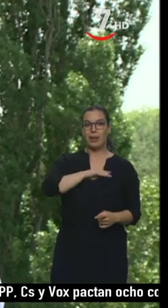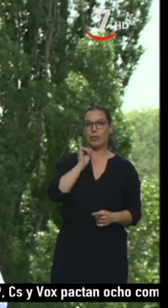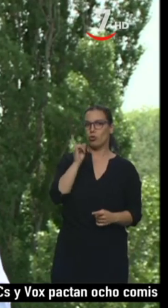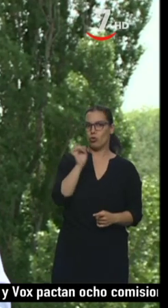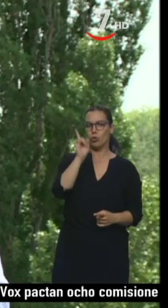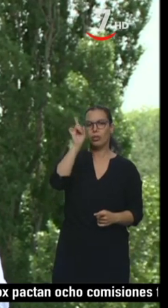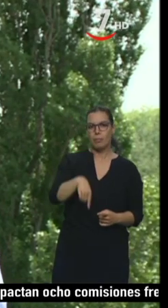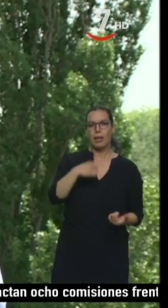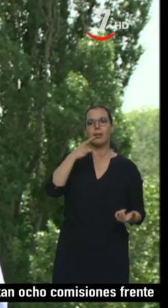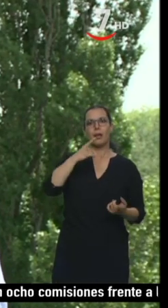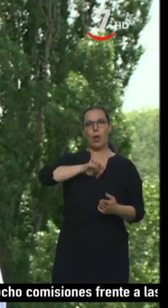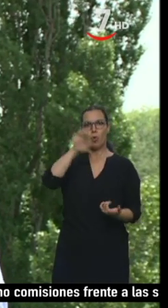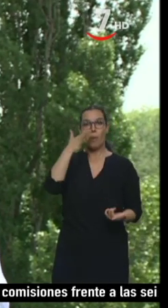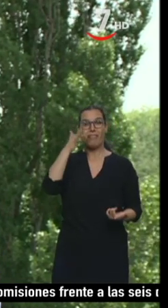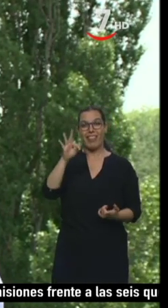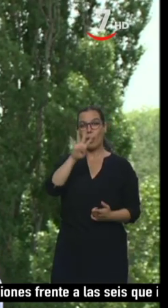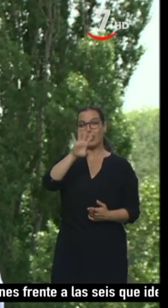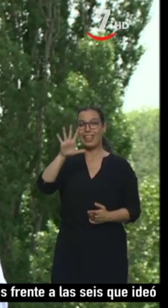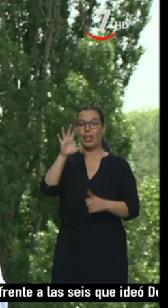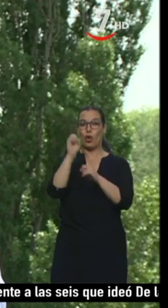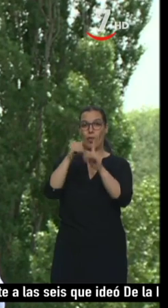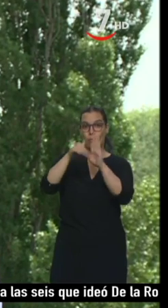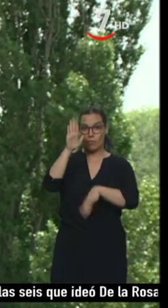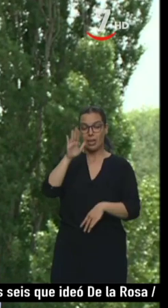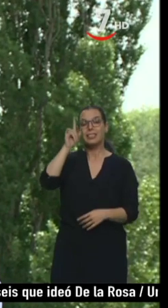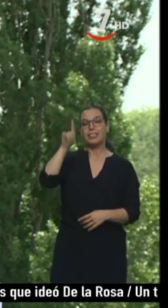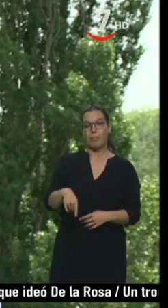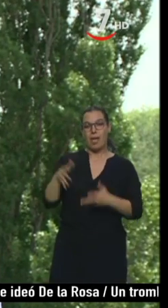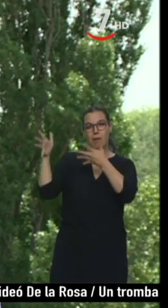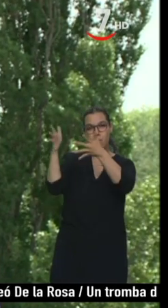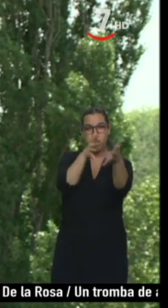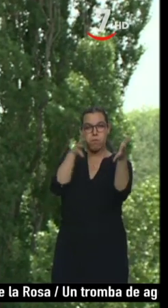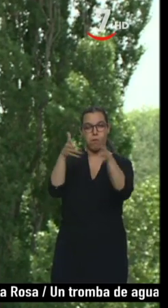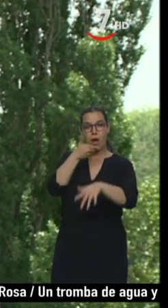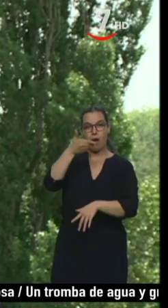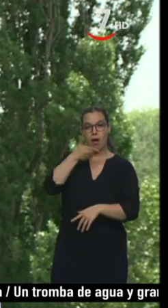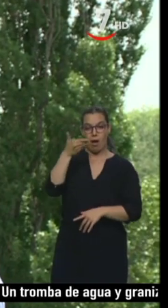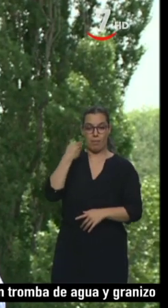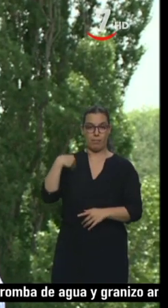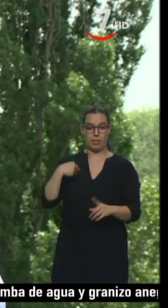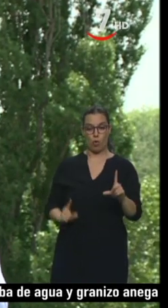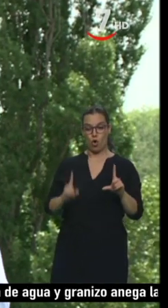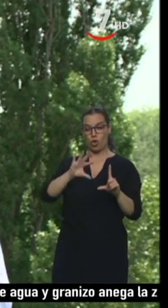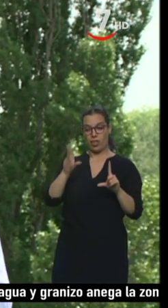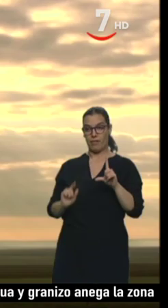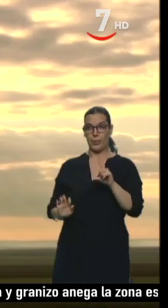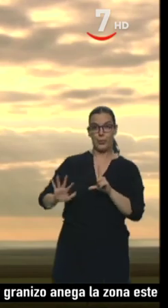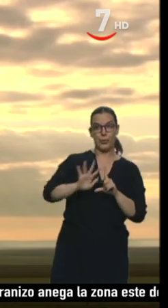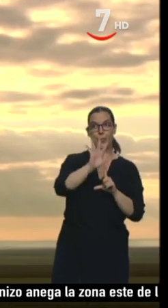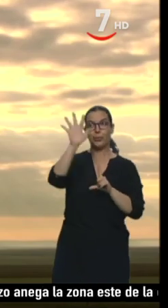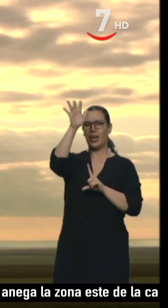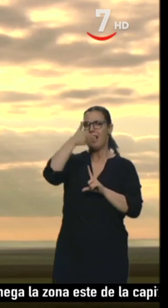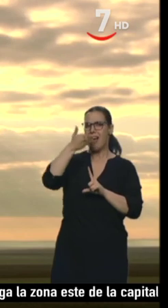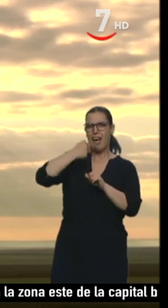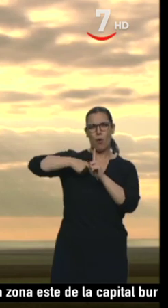han superado los 45 grados. Además, la temperatura de esta masa de aire caliente, que ascendió desde el norte de África, ha sido el aire más